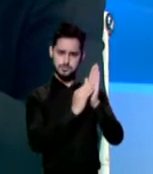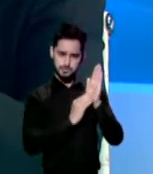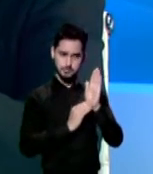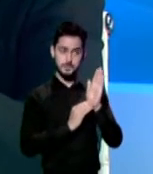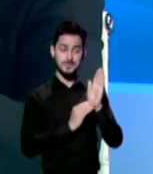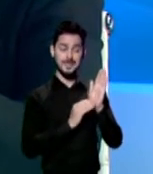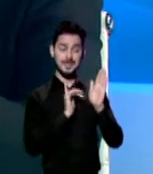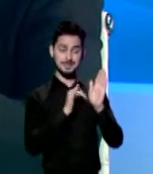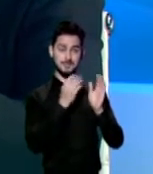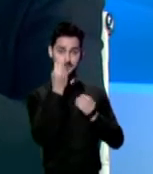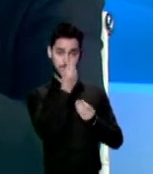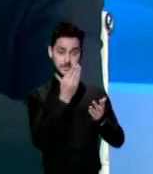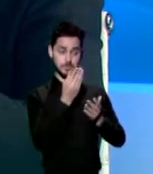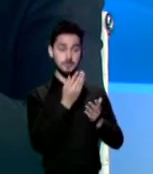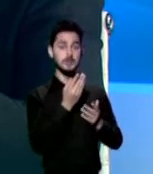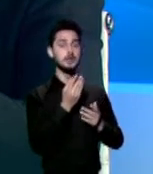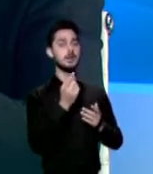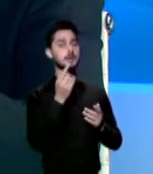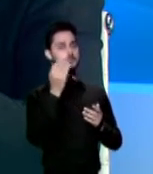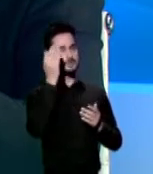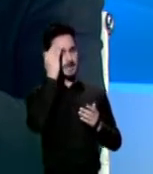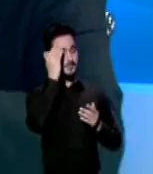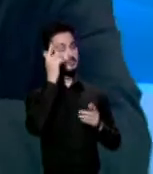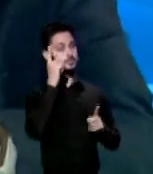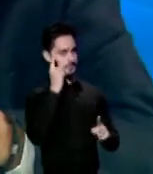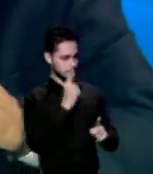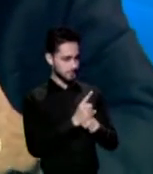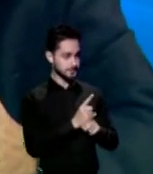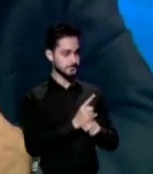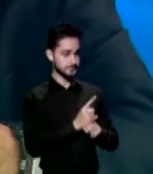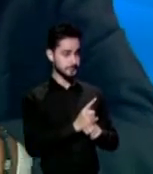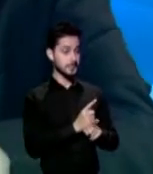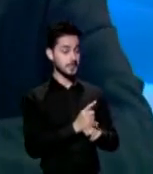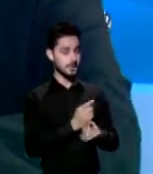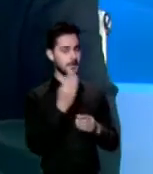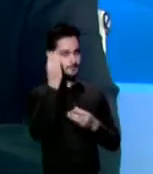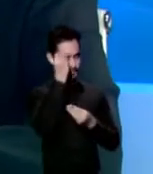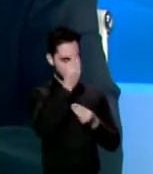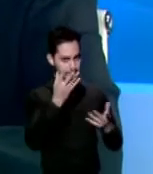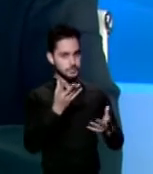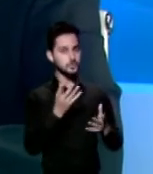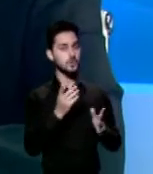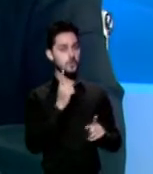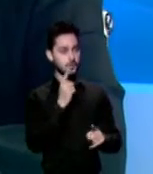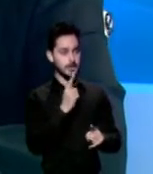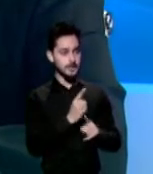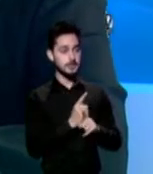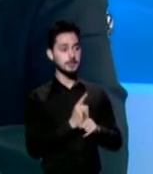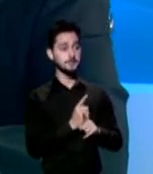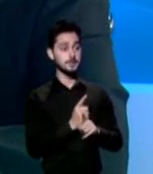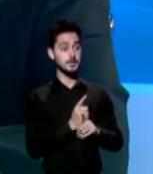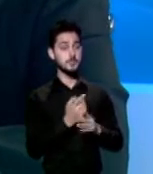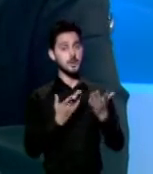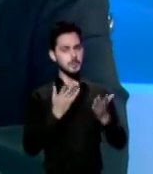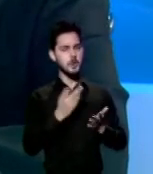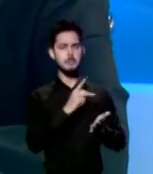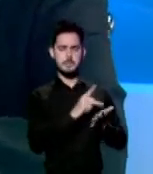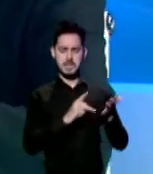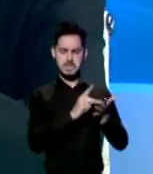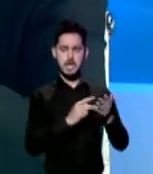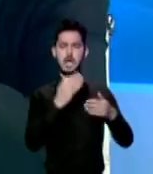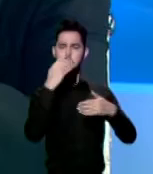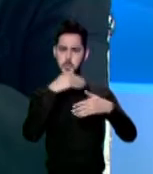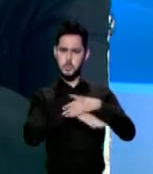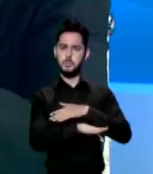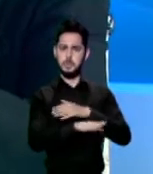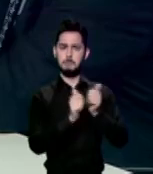esa información esté correcta con su información que está utilizando, ¿no? ¿Por qué? Porque aunque la planilla va a pasar sin algún problema, porque